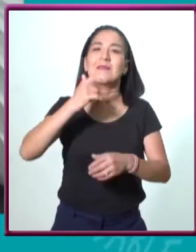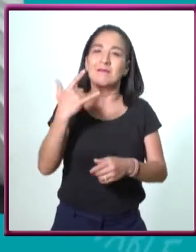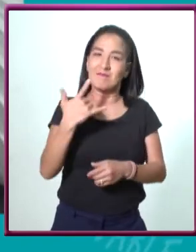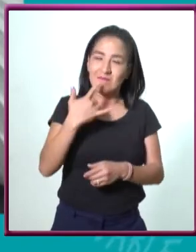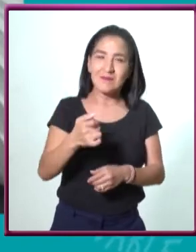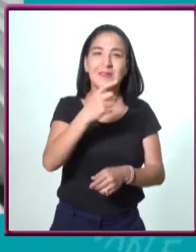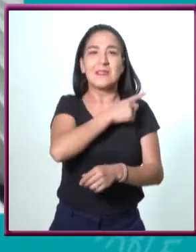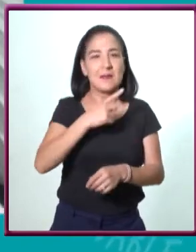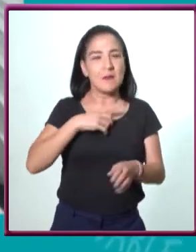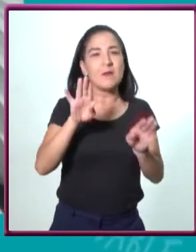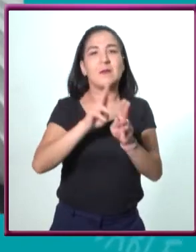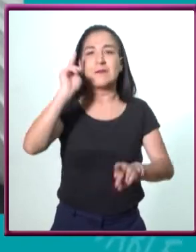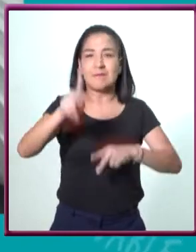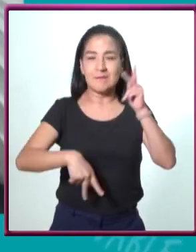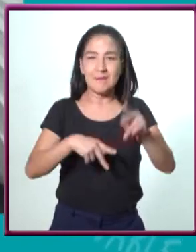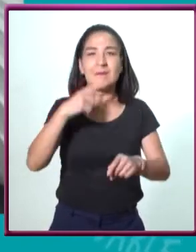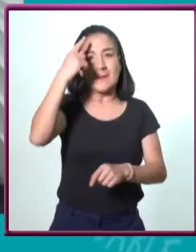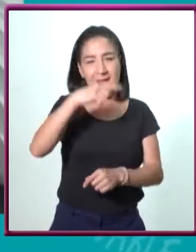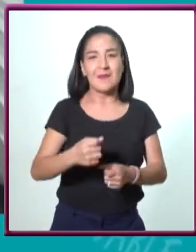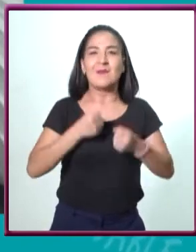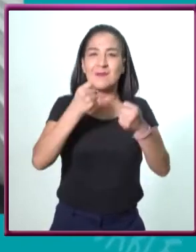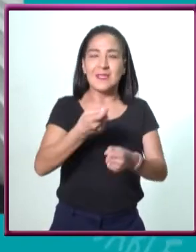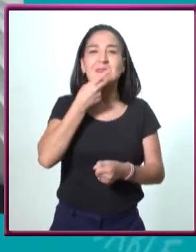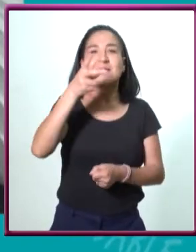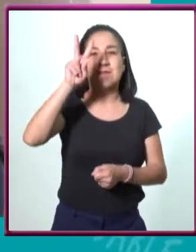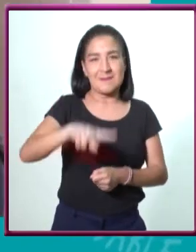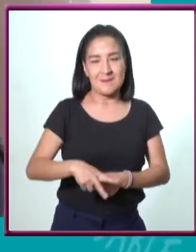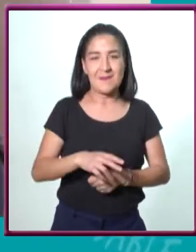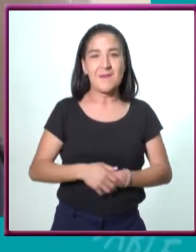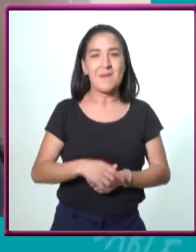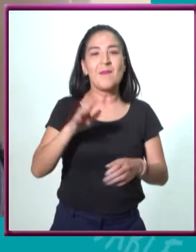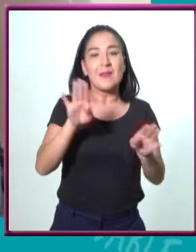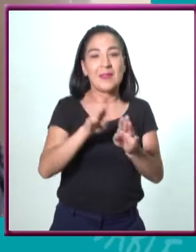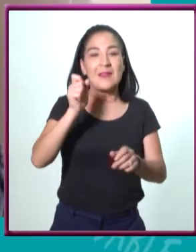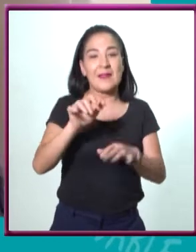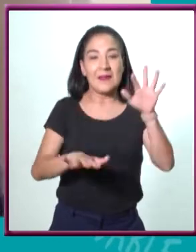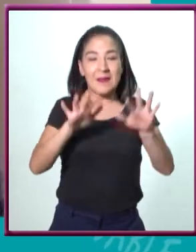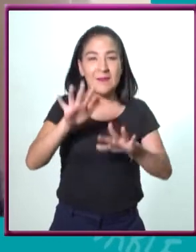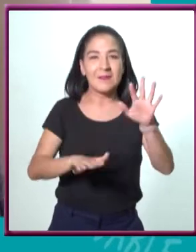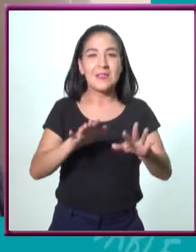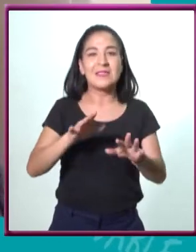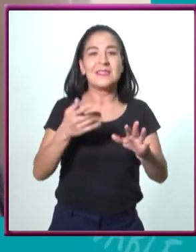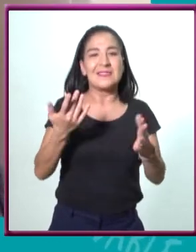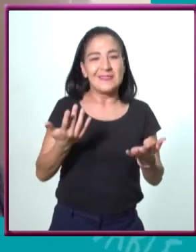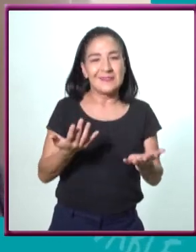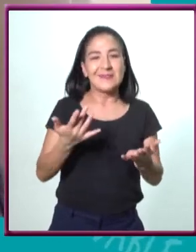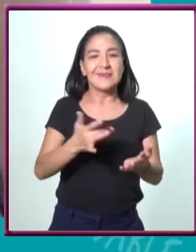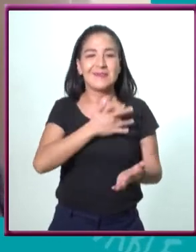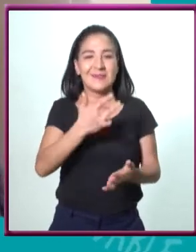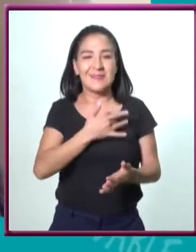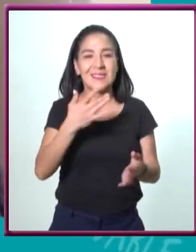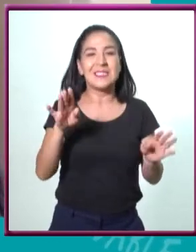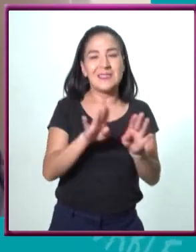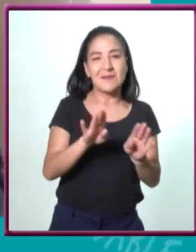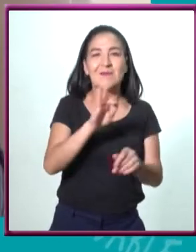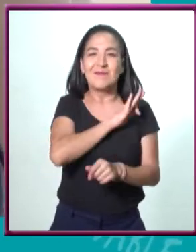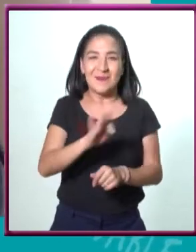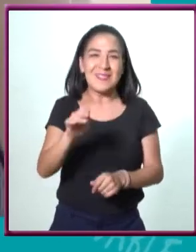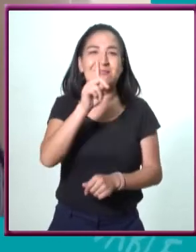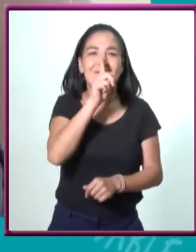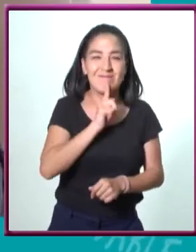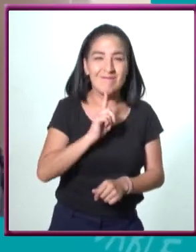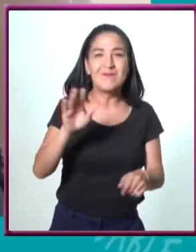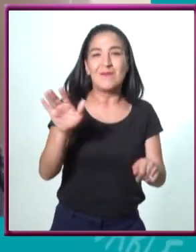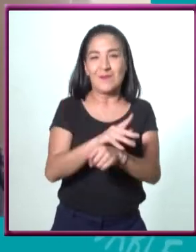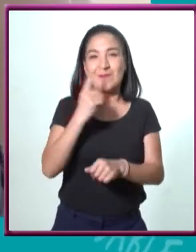esforzarse, no hay que usar ese pretexto y hay que esforzarse para decir la verdad. Creo que sí hay ocasiones en las que sí se podría